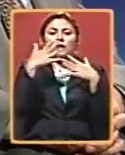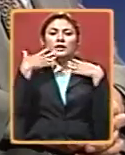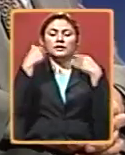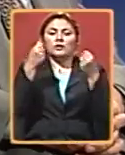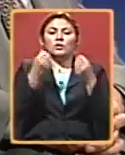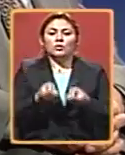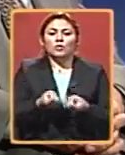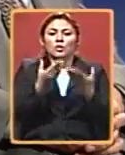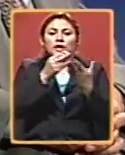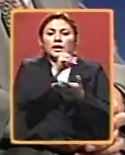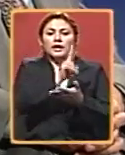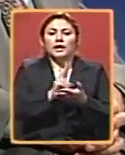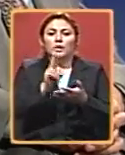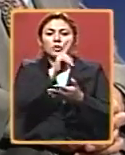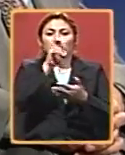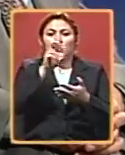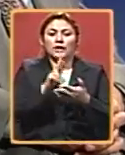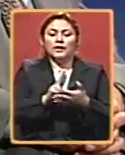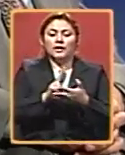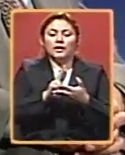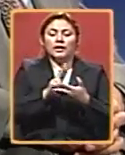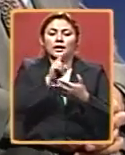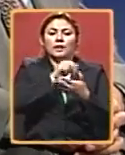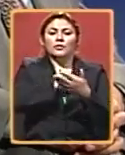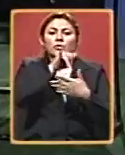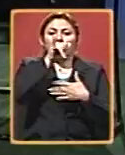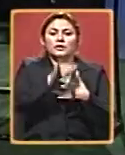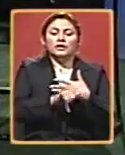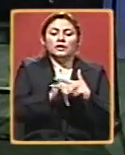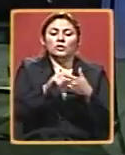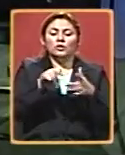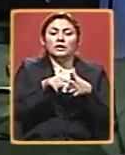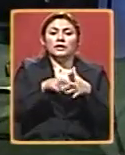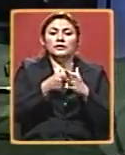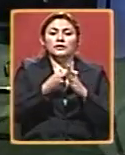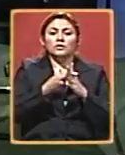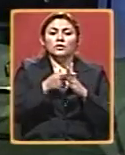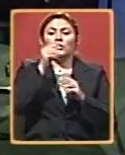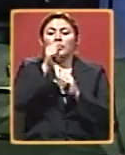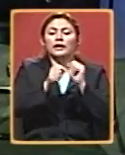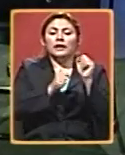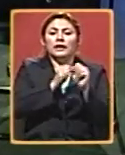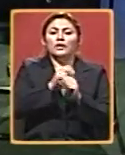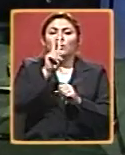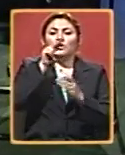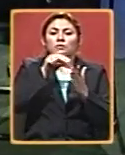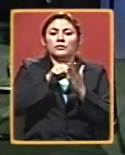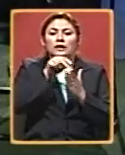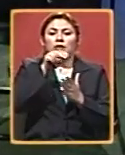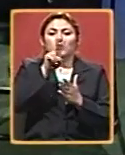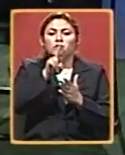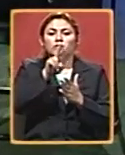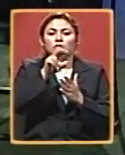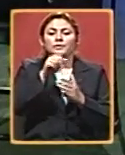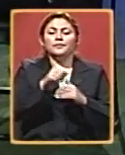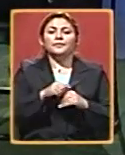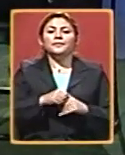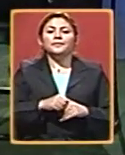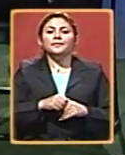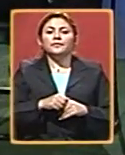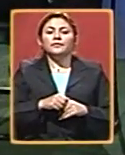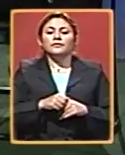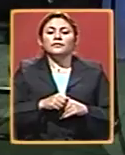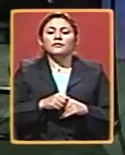la Universidad de Costa Rica. El proyecto inició en el año 2002 y